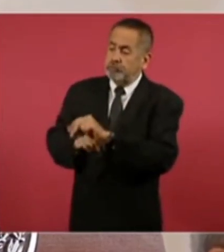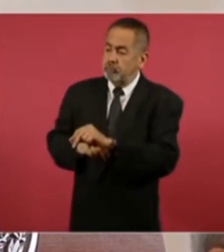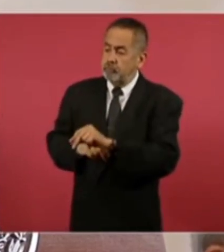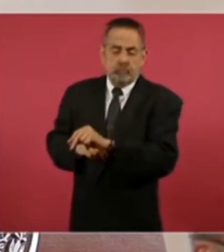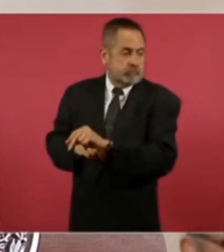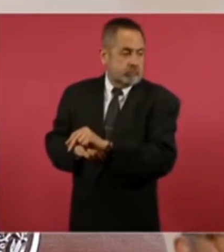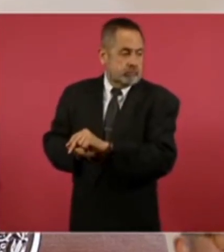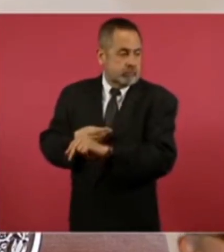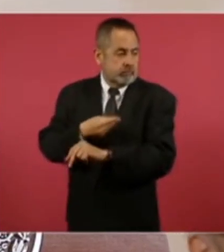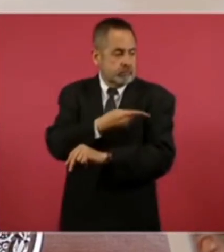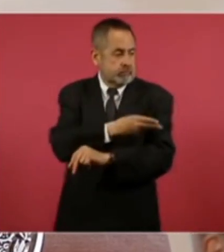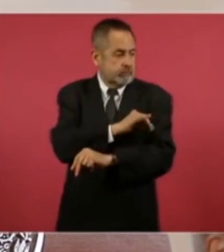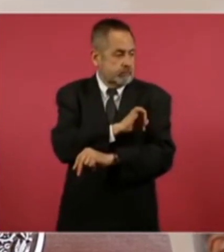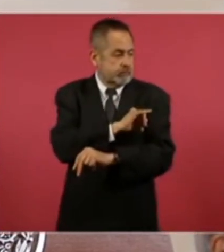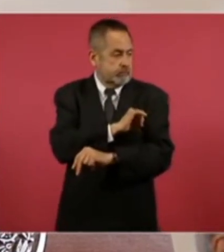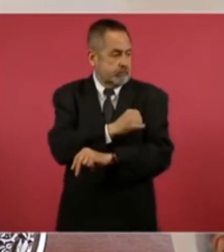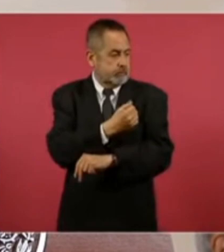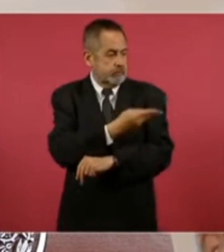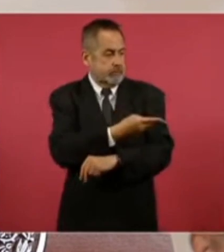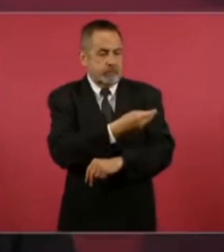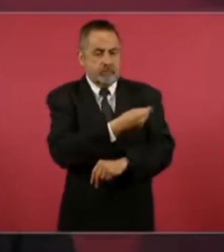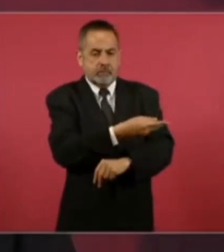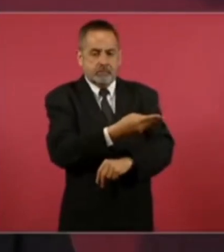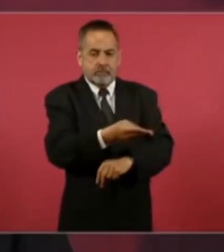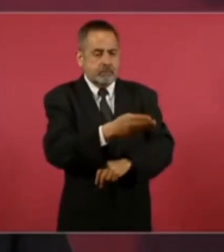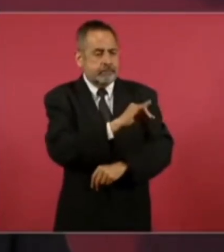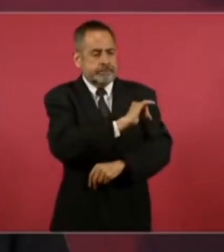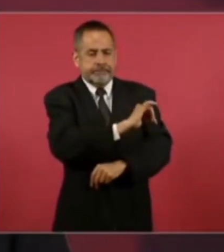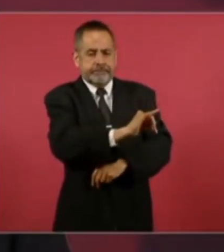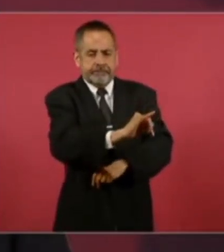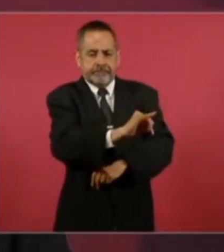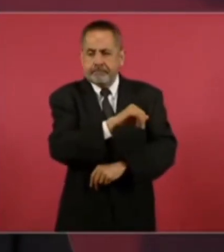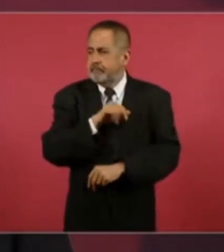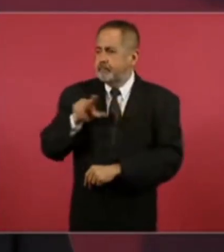pero sí hay otros que son monopolios,